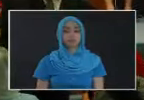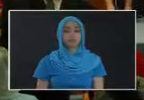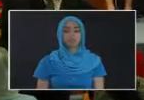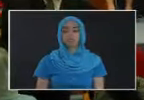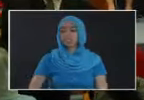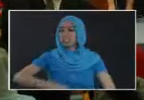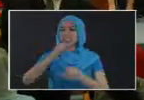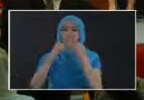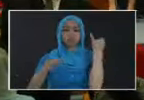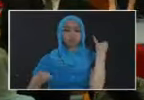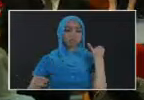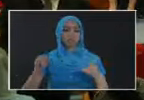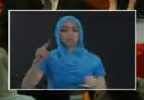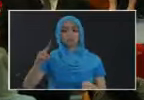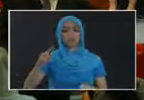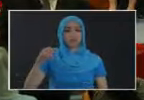Se acabó tu rutina.